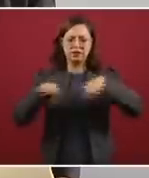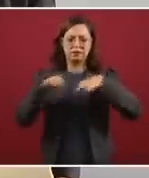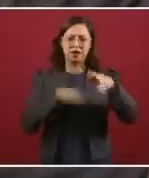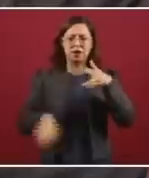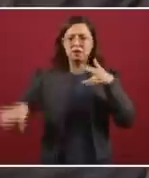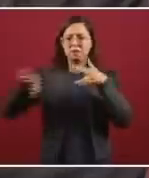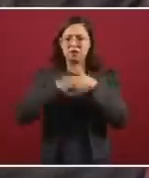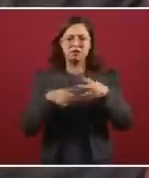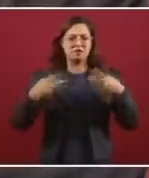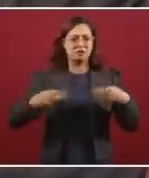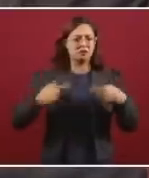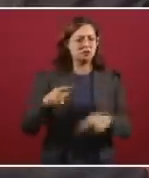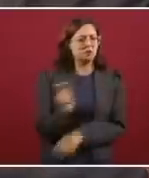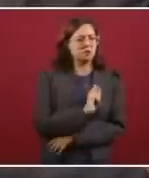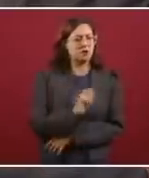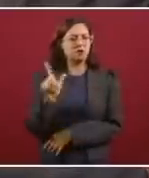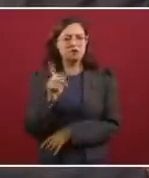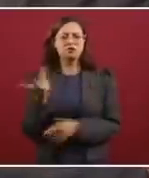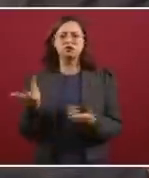los profesionales,